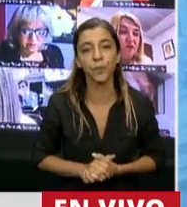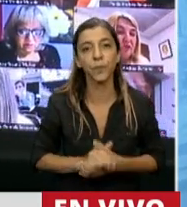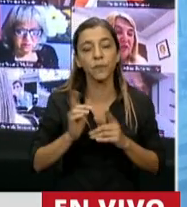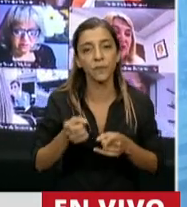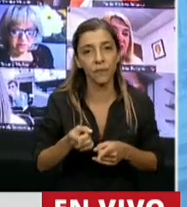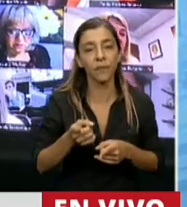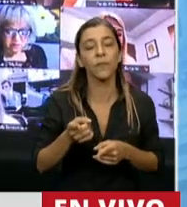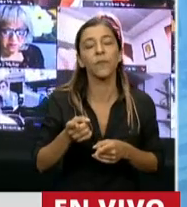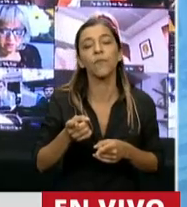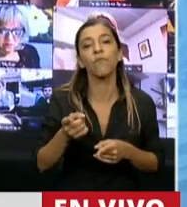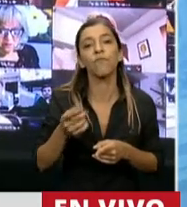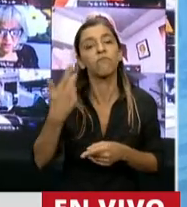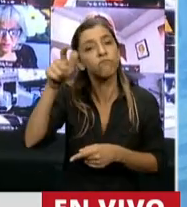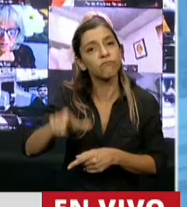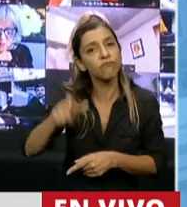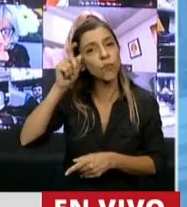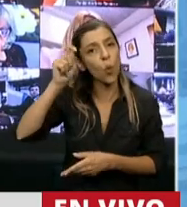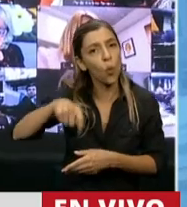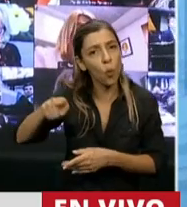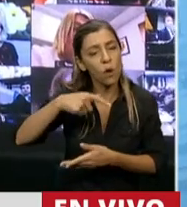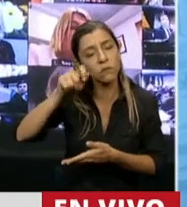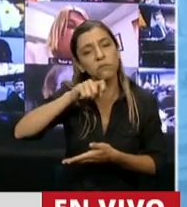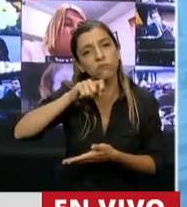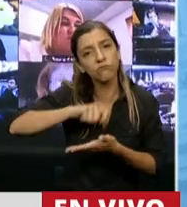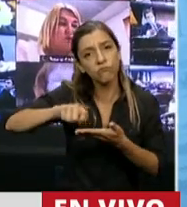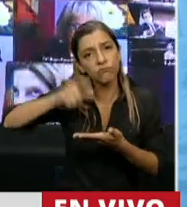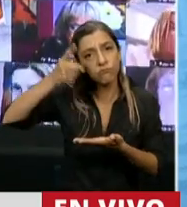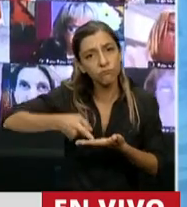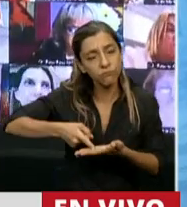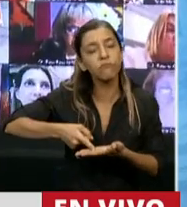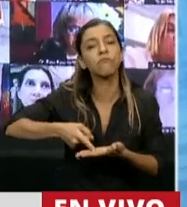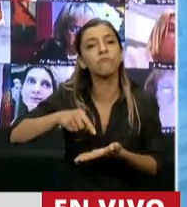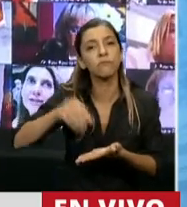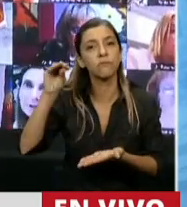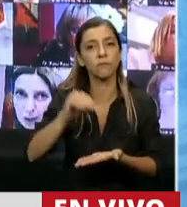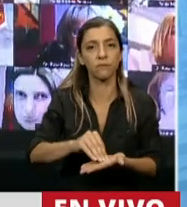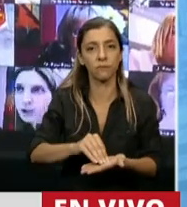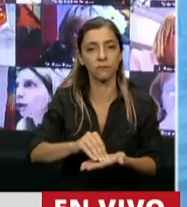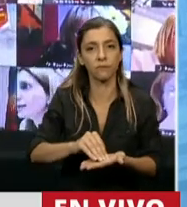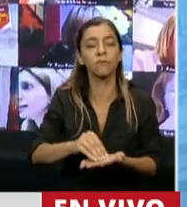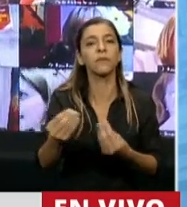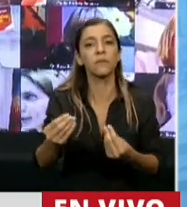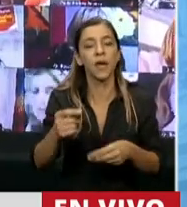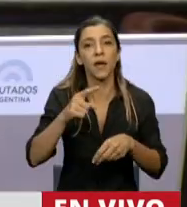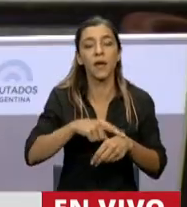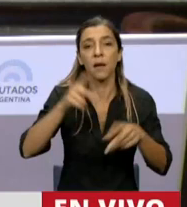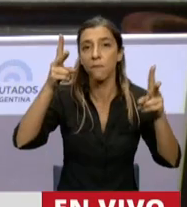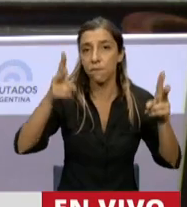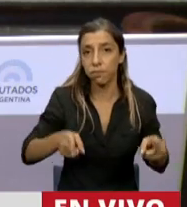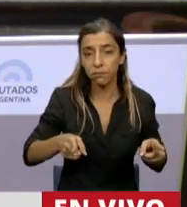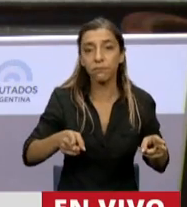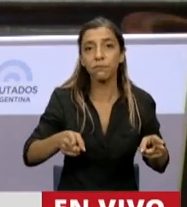María Romilda Servini de Cubría, en su fallo, justamente hizo alusión y determinó que ese plazo